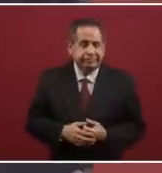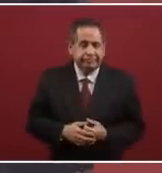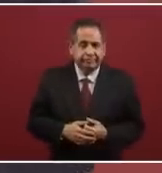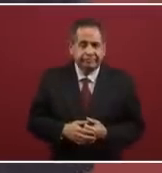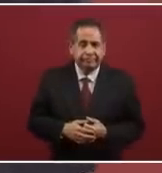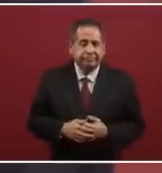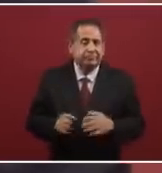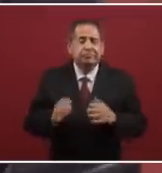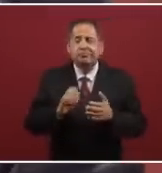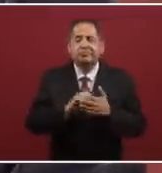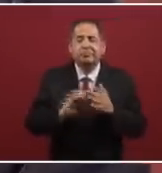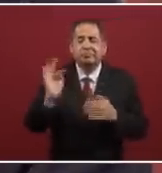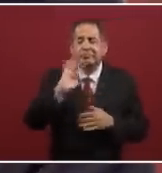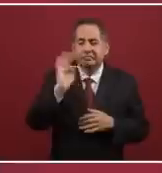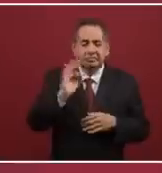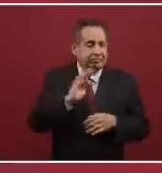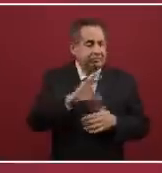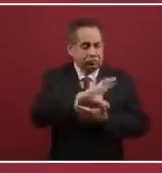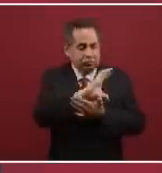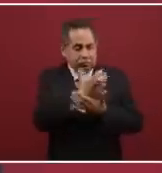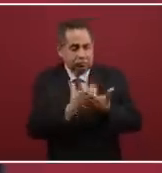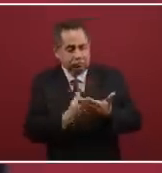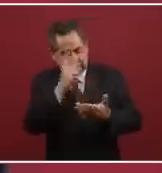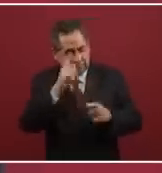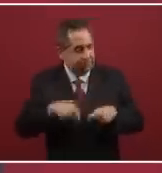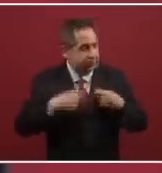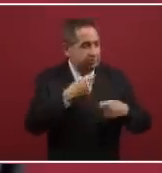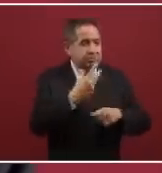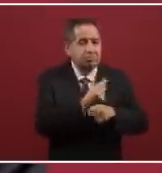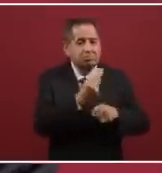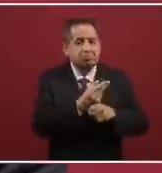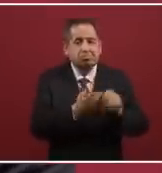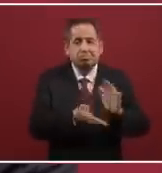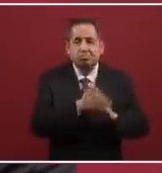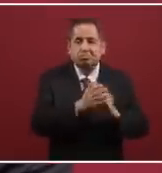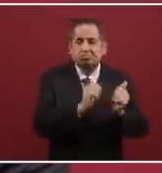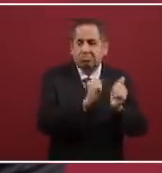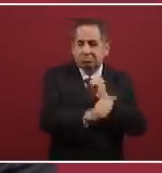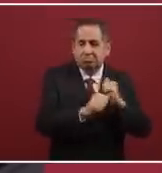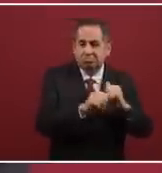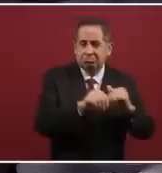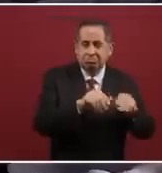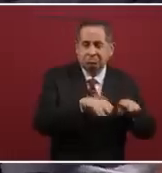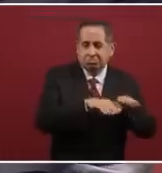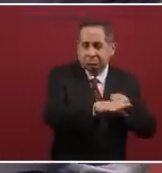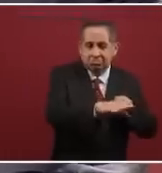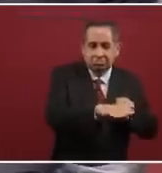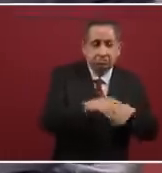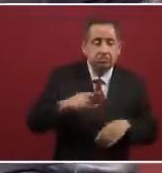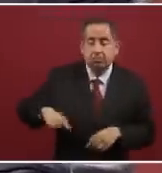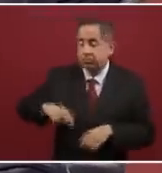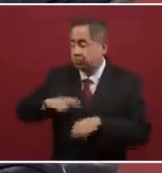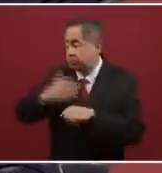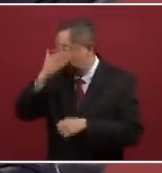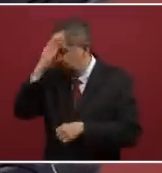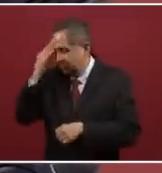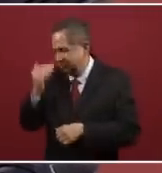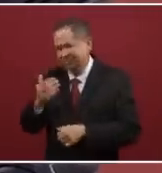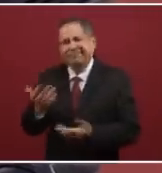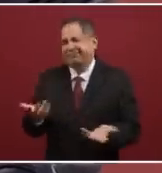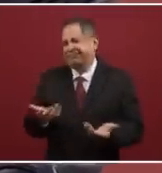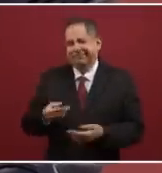camino, una carretera, se da una concesión en un estado y no lo autorice el gobernador, no se entere el